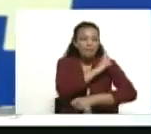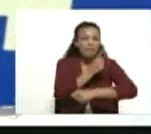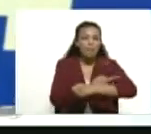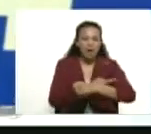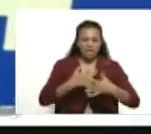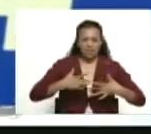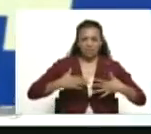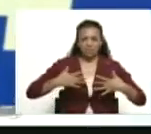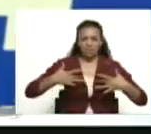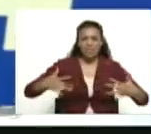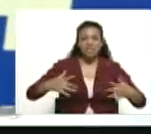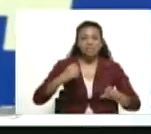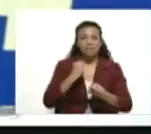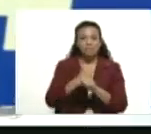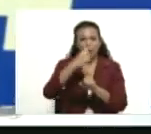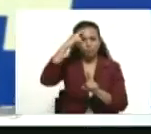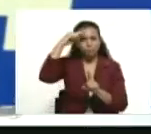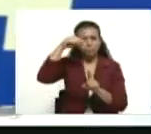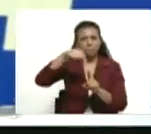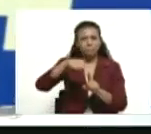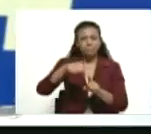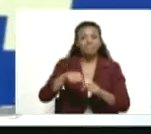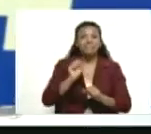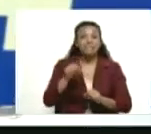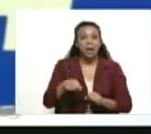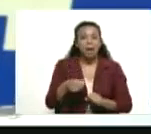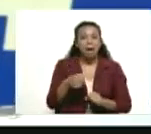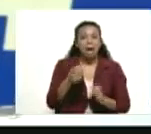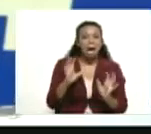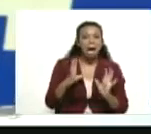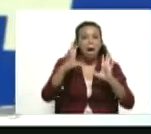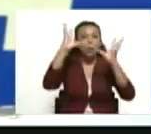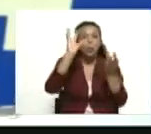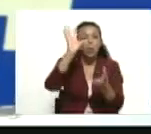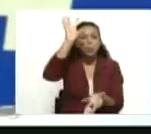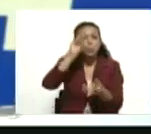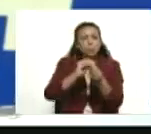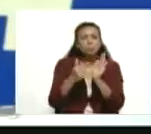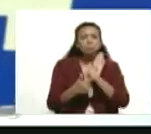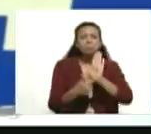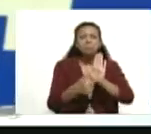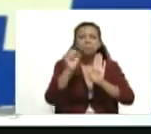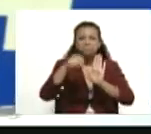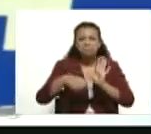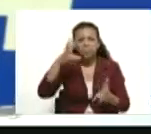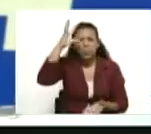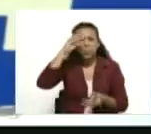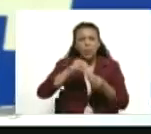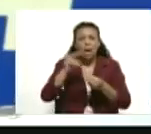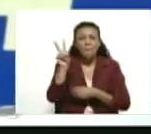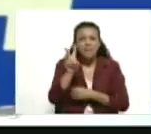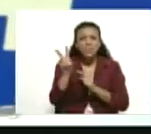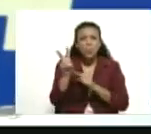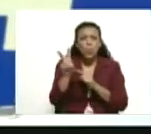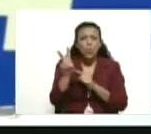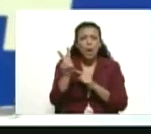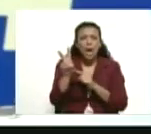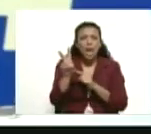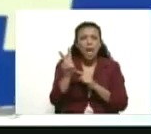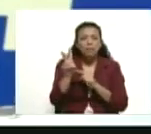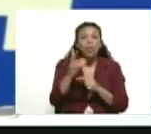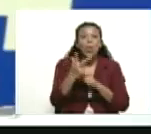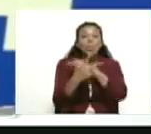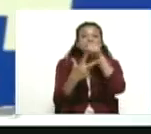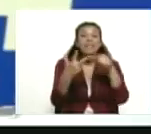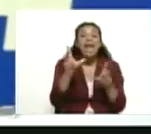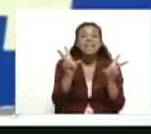fuerza, nuestro trabajo. Y se puede decir, lo puedo decir. En Venezuela hay un consenso sobre tres